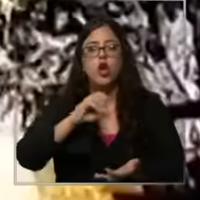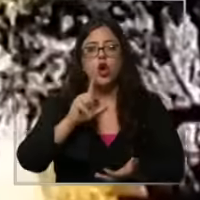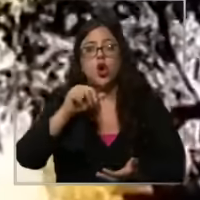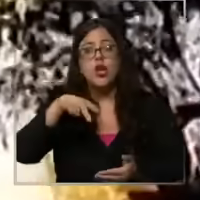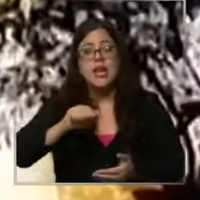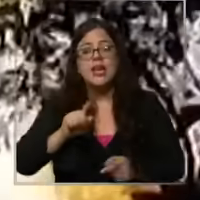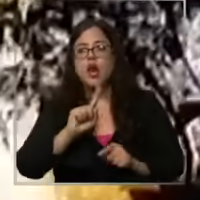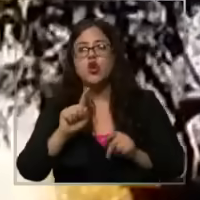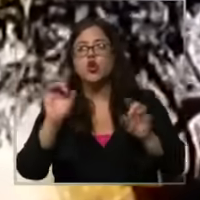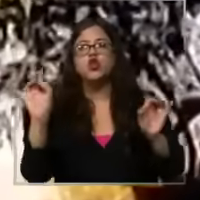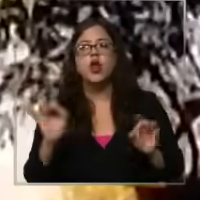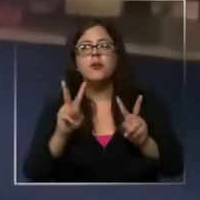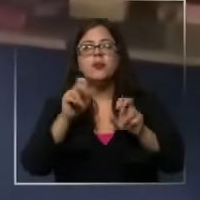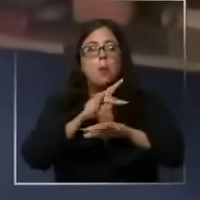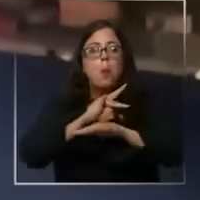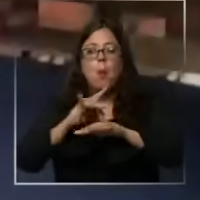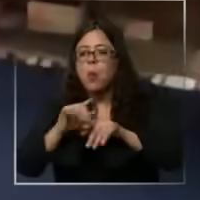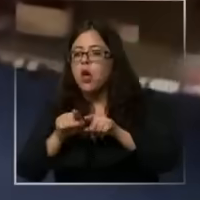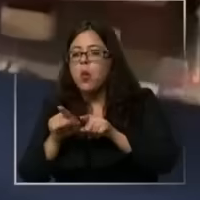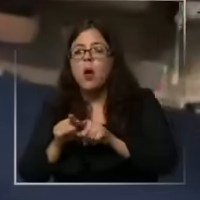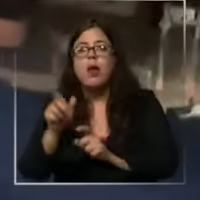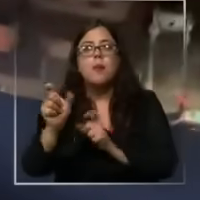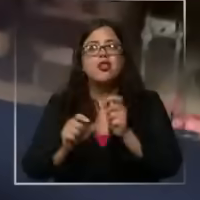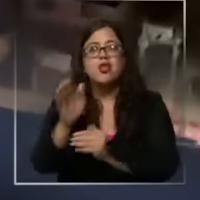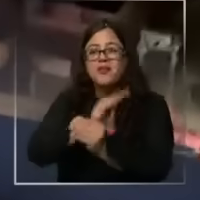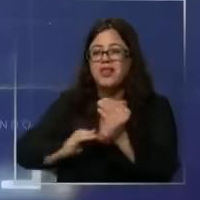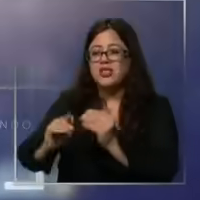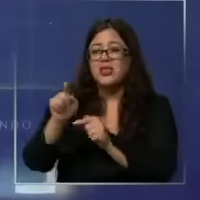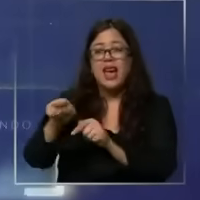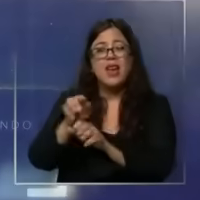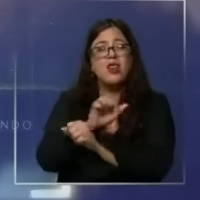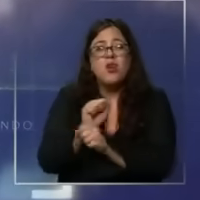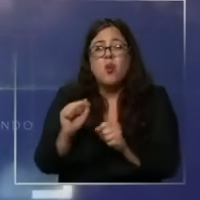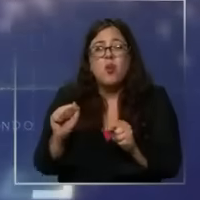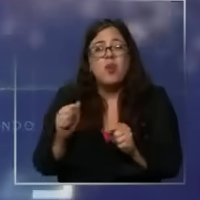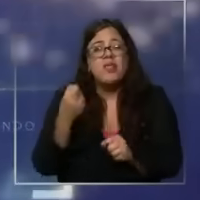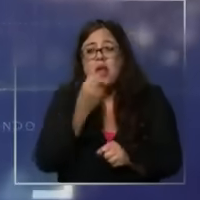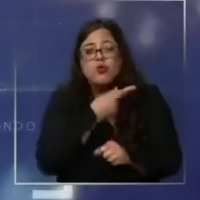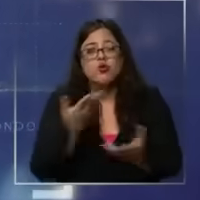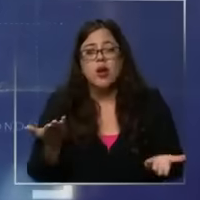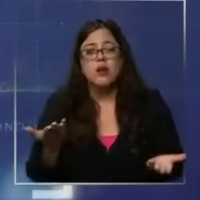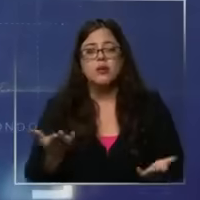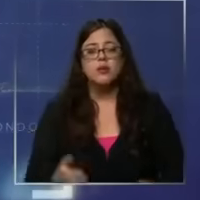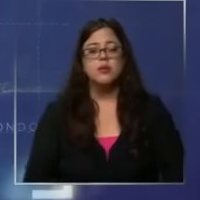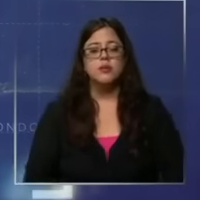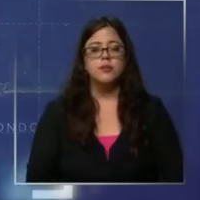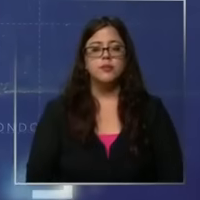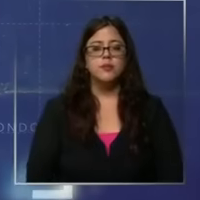ser terreno fértil para tener de vecino a los que nadie ya ni siquiera pueden denunciar.